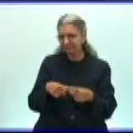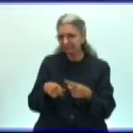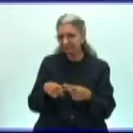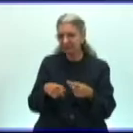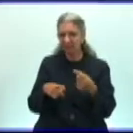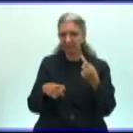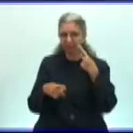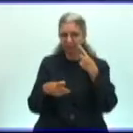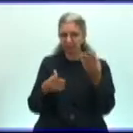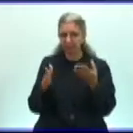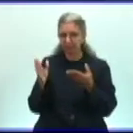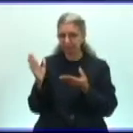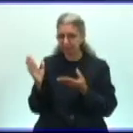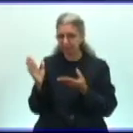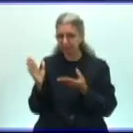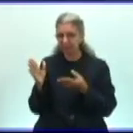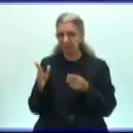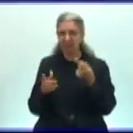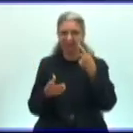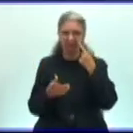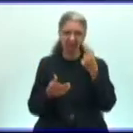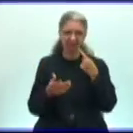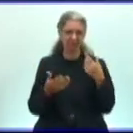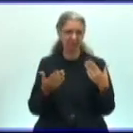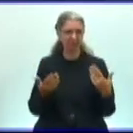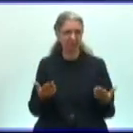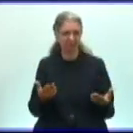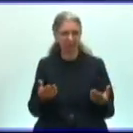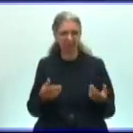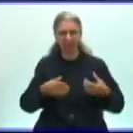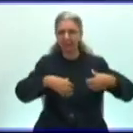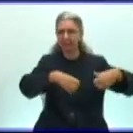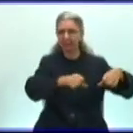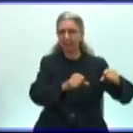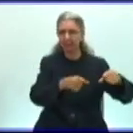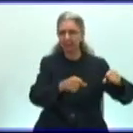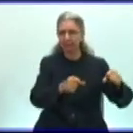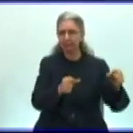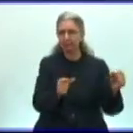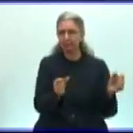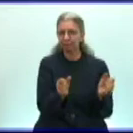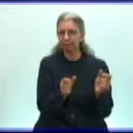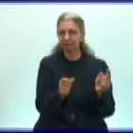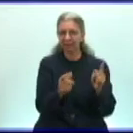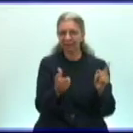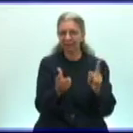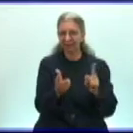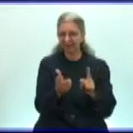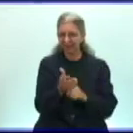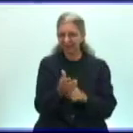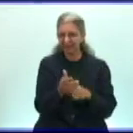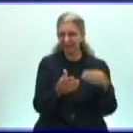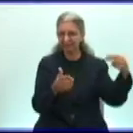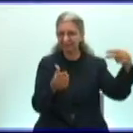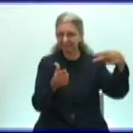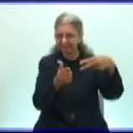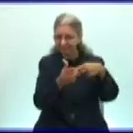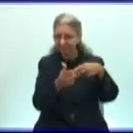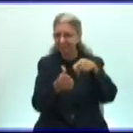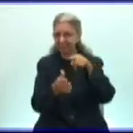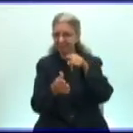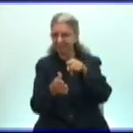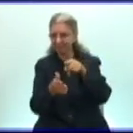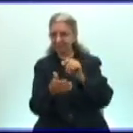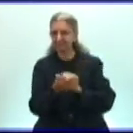contador, cómo sufren. Acá podemos ver una motorina o motoeléctrica, ¿verdad?, que está conectada a ese